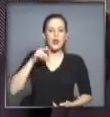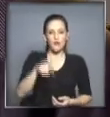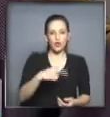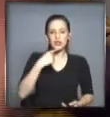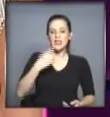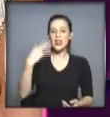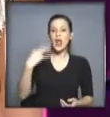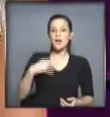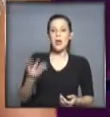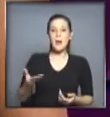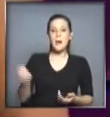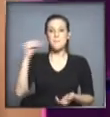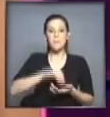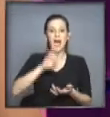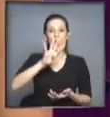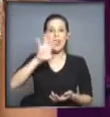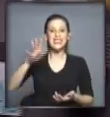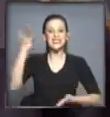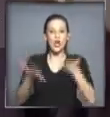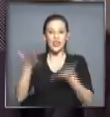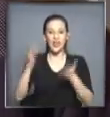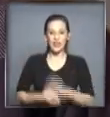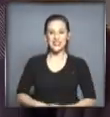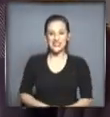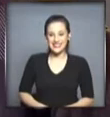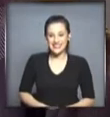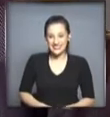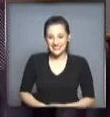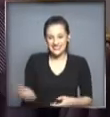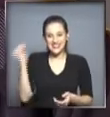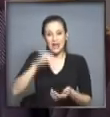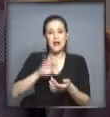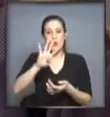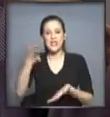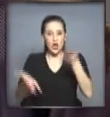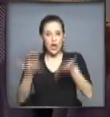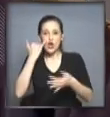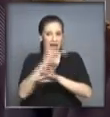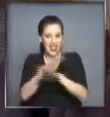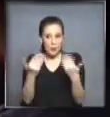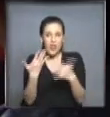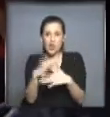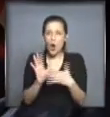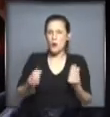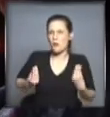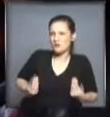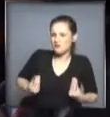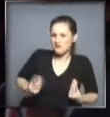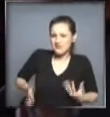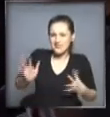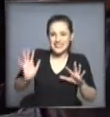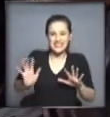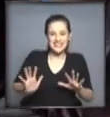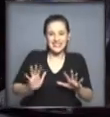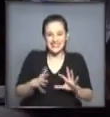de 45 kilos, no sé. ¿Qué te dijo? ¿Qué te dijo? Más de 45 kilos ya estaba listo. ¿Por qué? ¿Qué es un matambre? ¿Qué